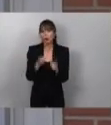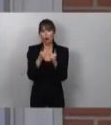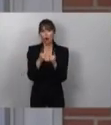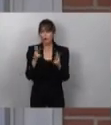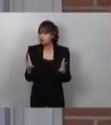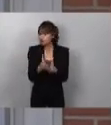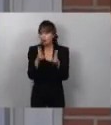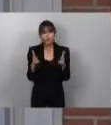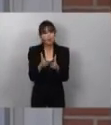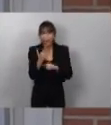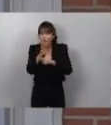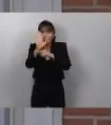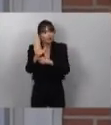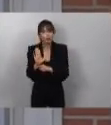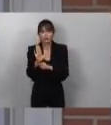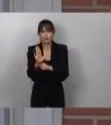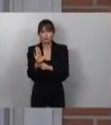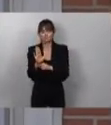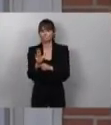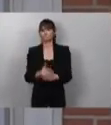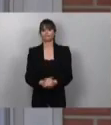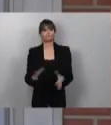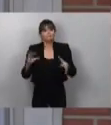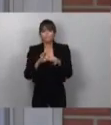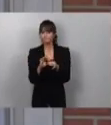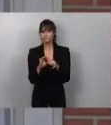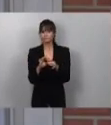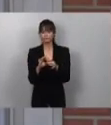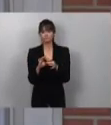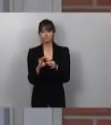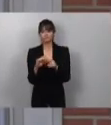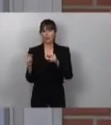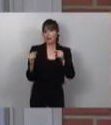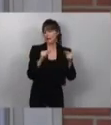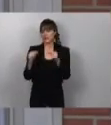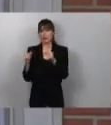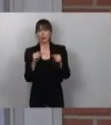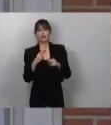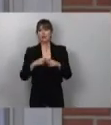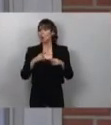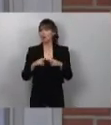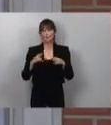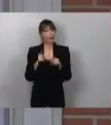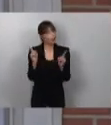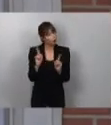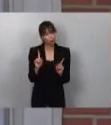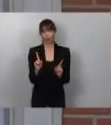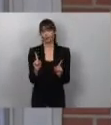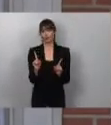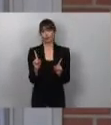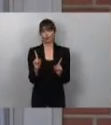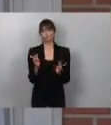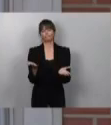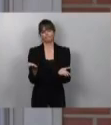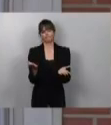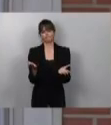echar más leñas al fuego hay quienes están acusando a Pedro Sánchez de utilizar a su mujer y a su familia para una maniobra táctica con el fin